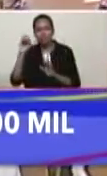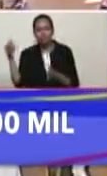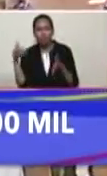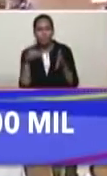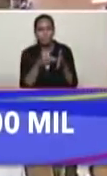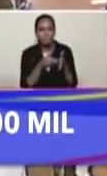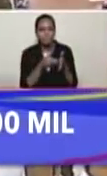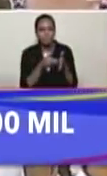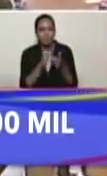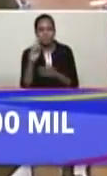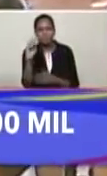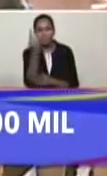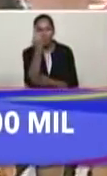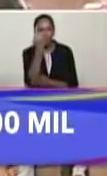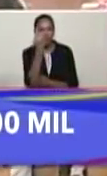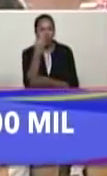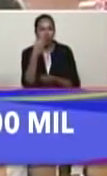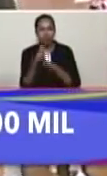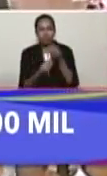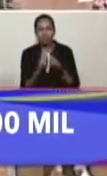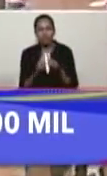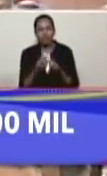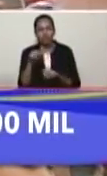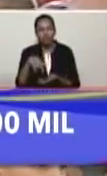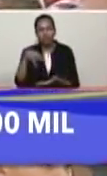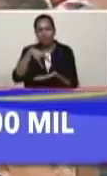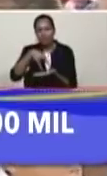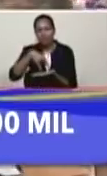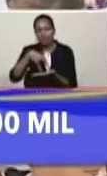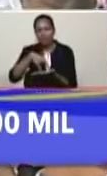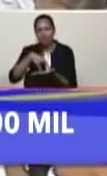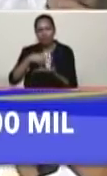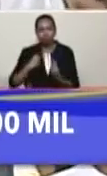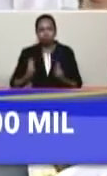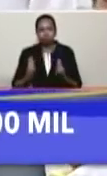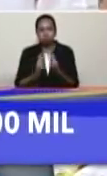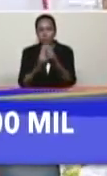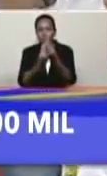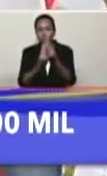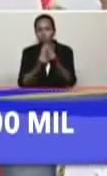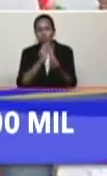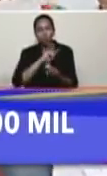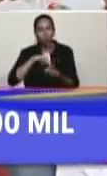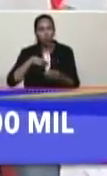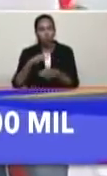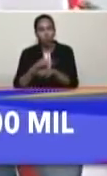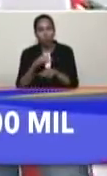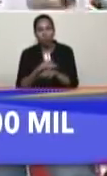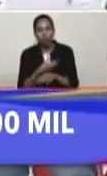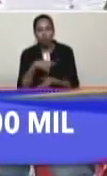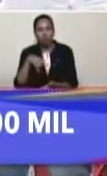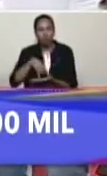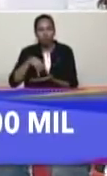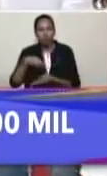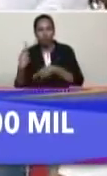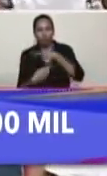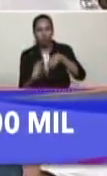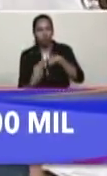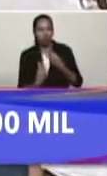2.600.000, primer hito en el estado Carabobo. Me acompaña nuestro gobernador